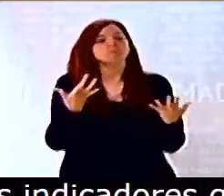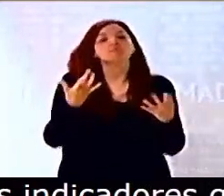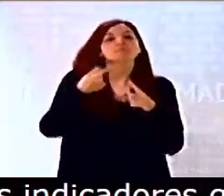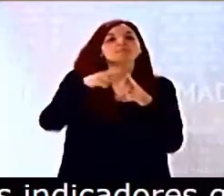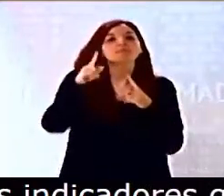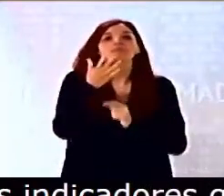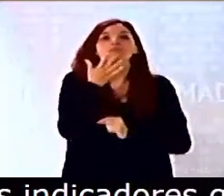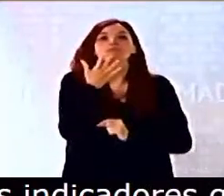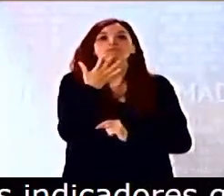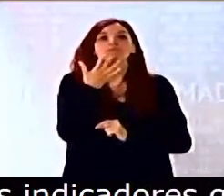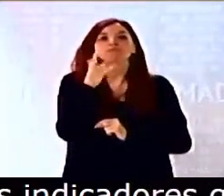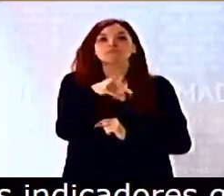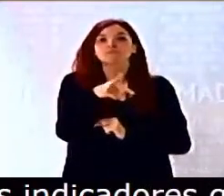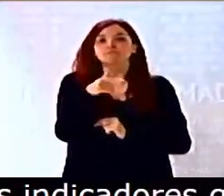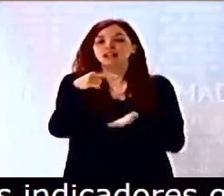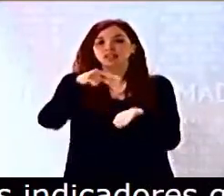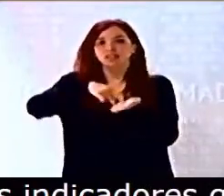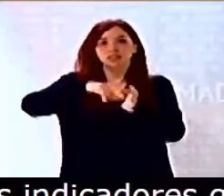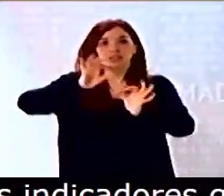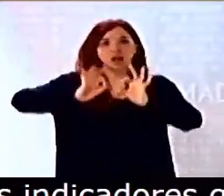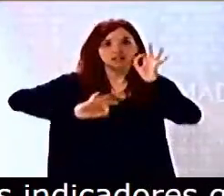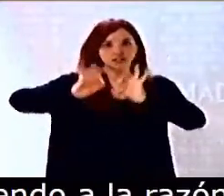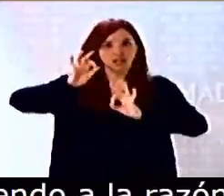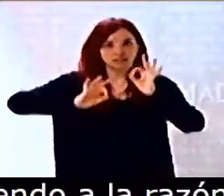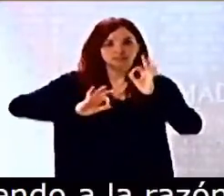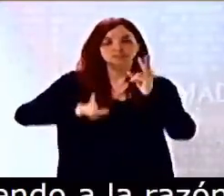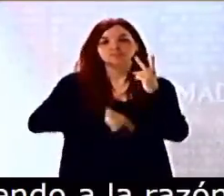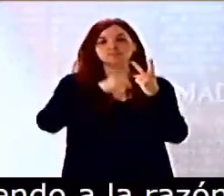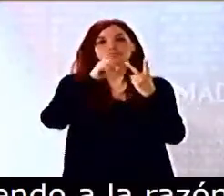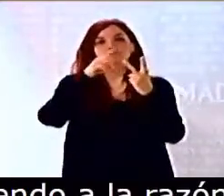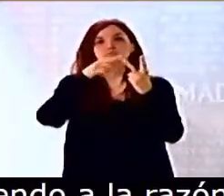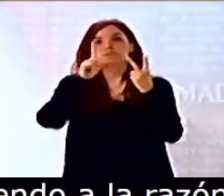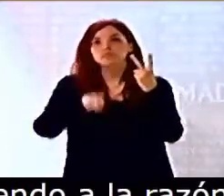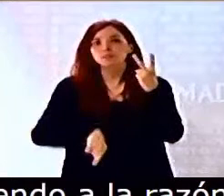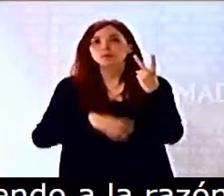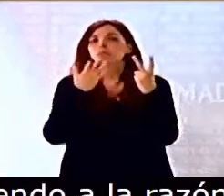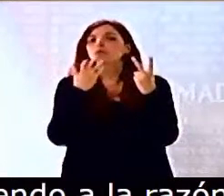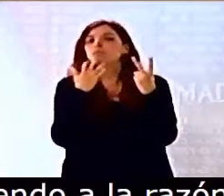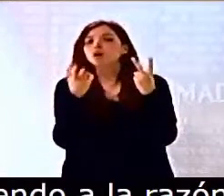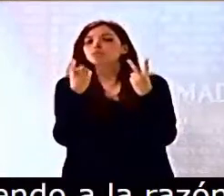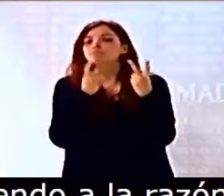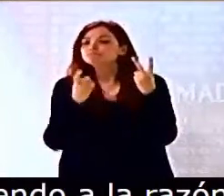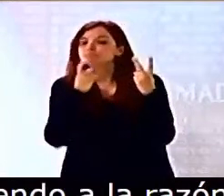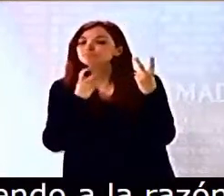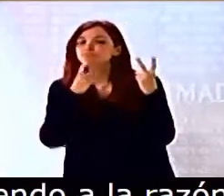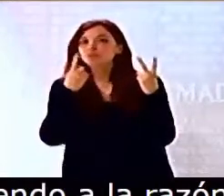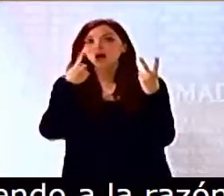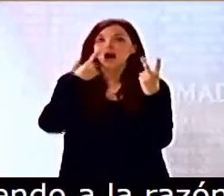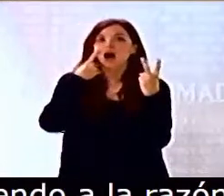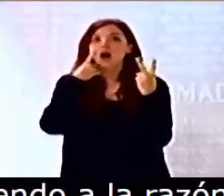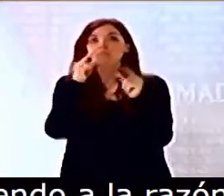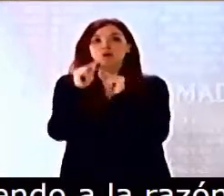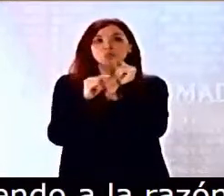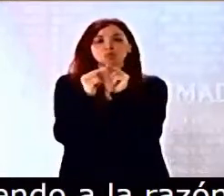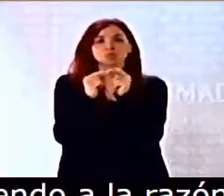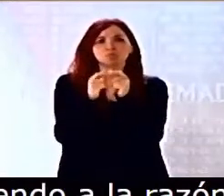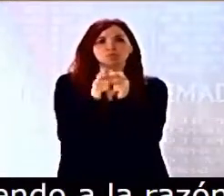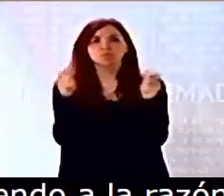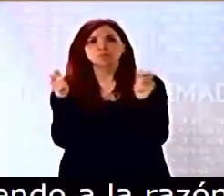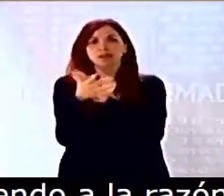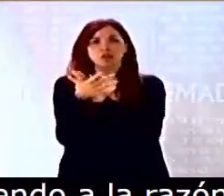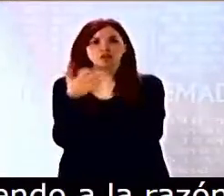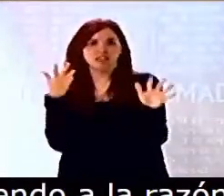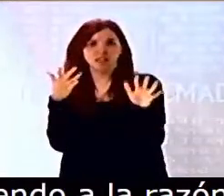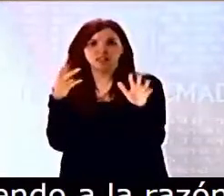a la razón de tasas, me estoy refiriendo al la velocidad de crecimiento medio a los